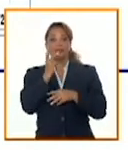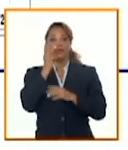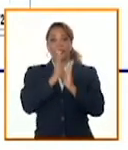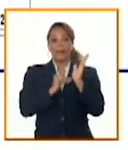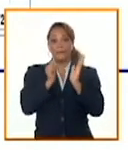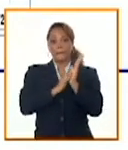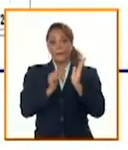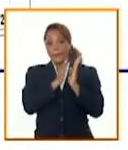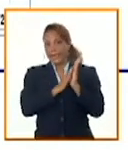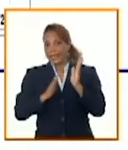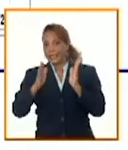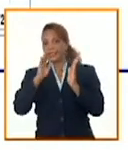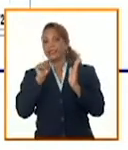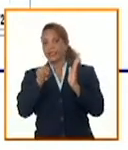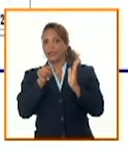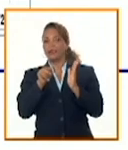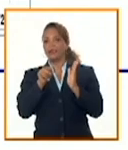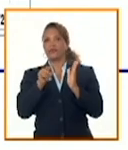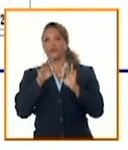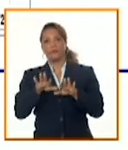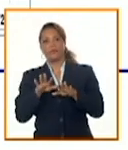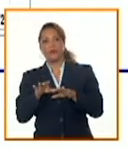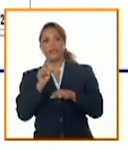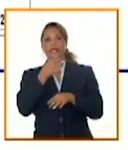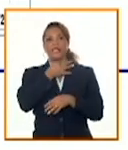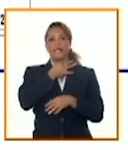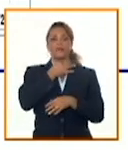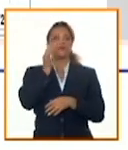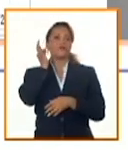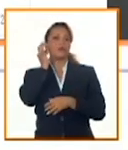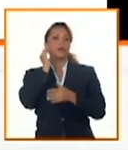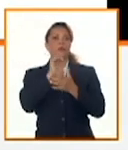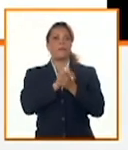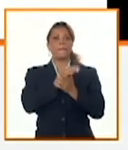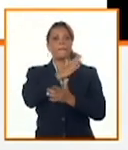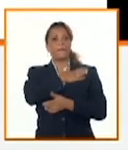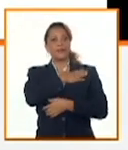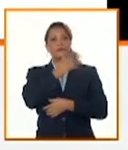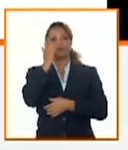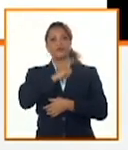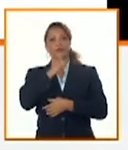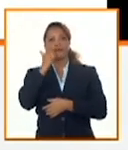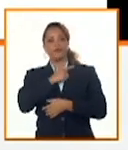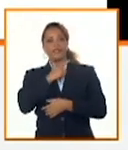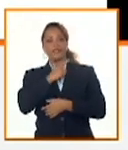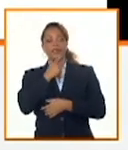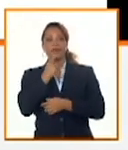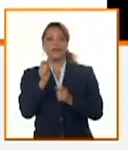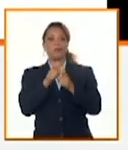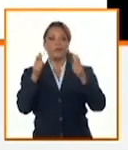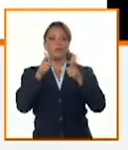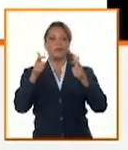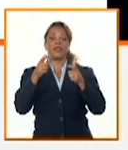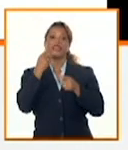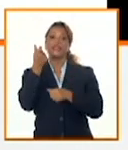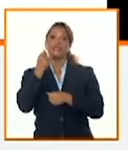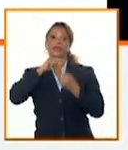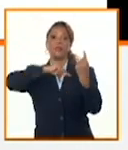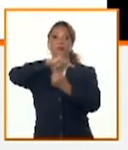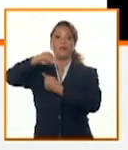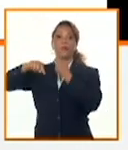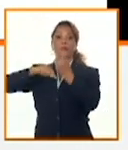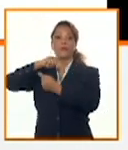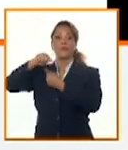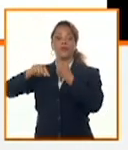era lo esperado es decir enero febrero marzo y abril era lo esperado una inyección de dinero a la circulación que era lo que se